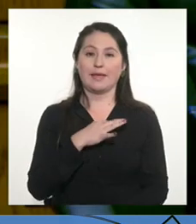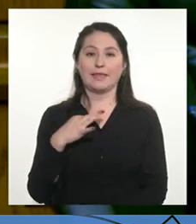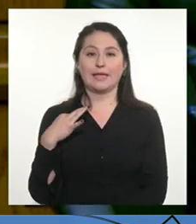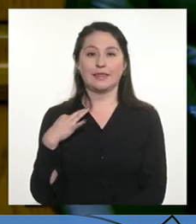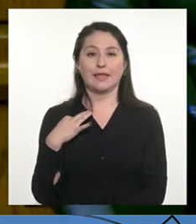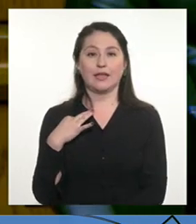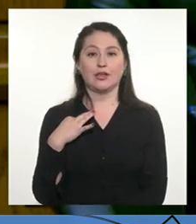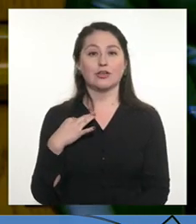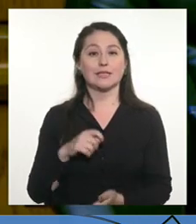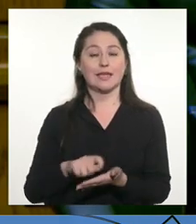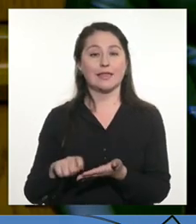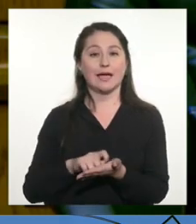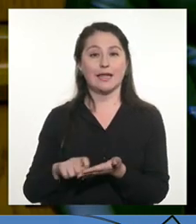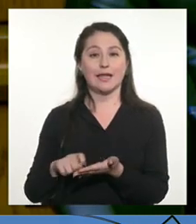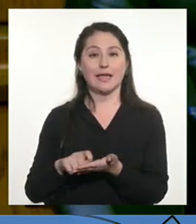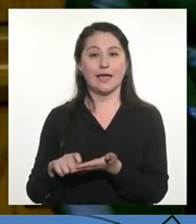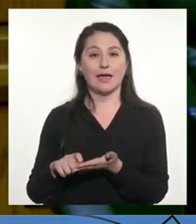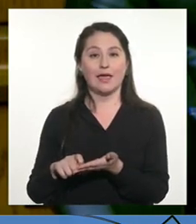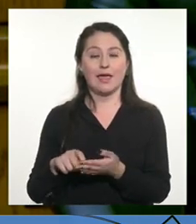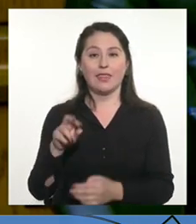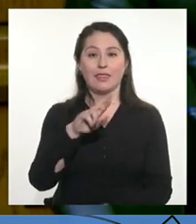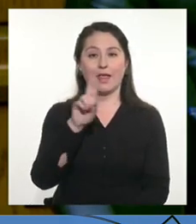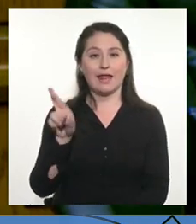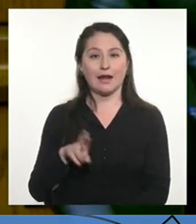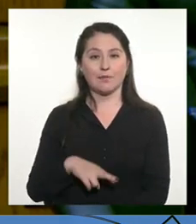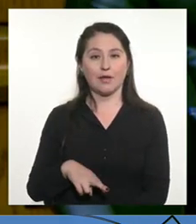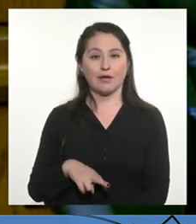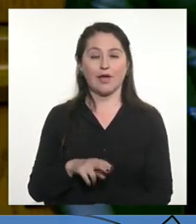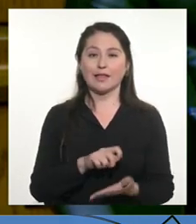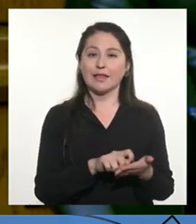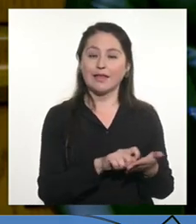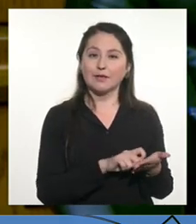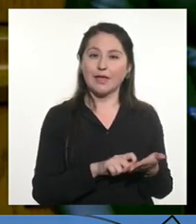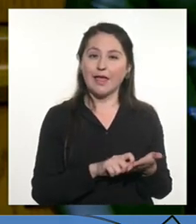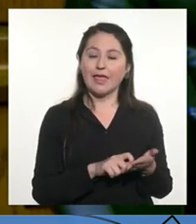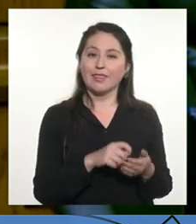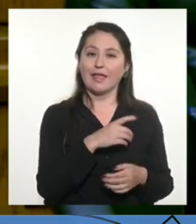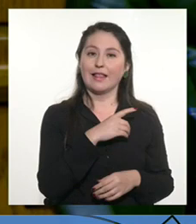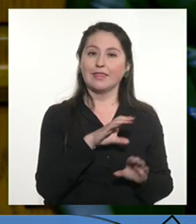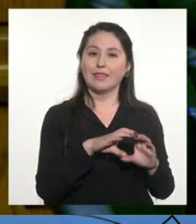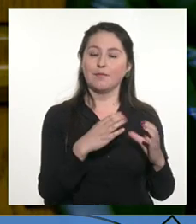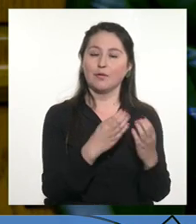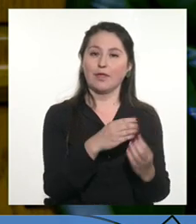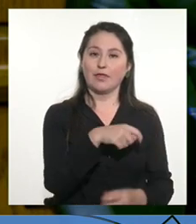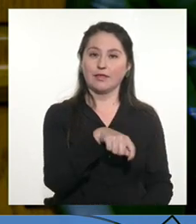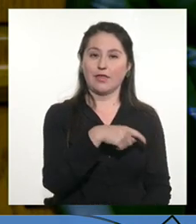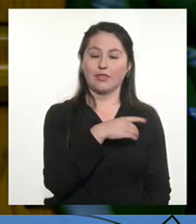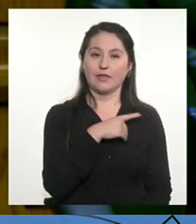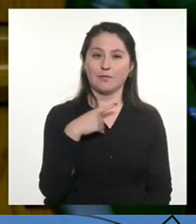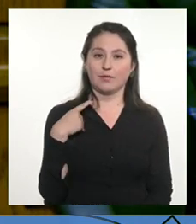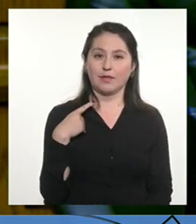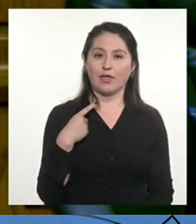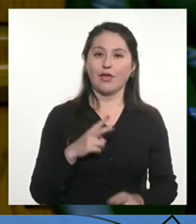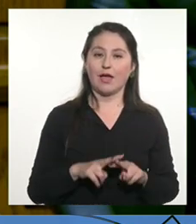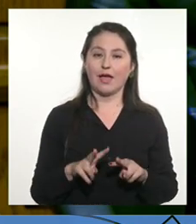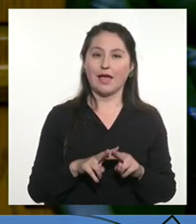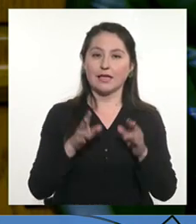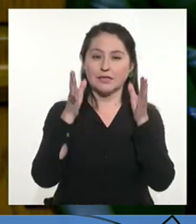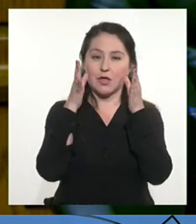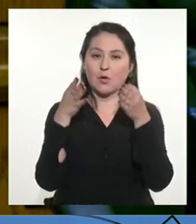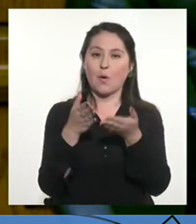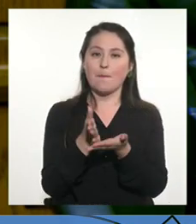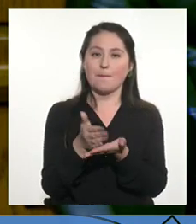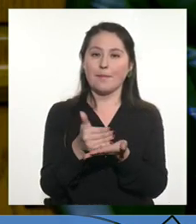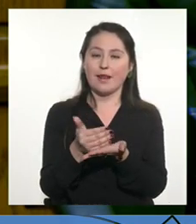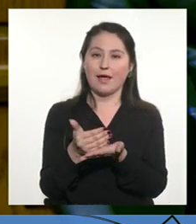residencia del congreso nacional las secretarias generales tanto de la cámara de diputados y el senado realicen o focaliza en un plan